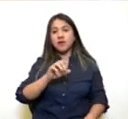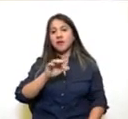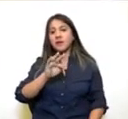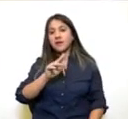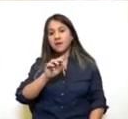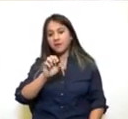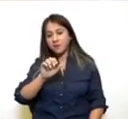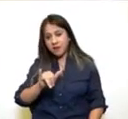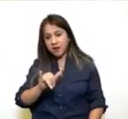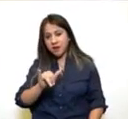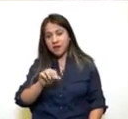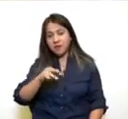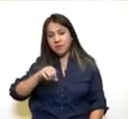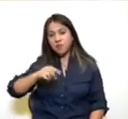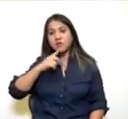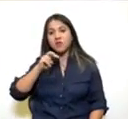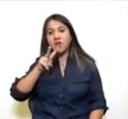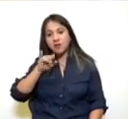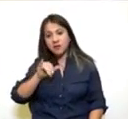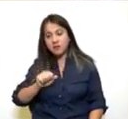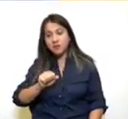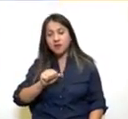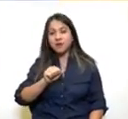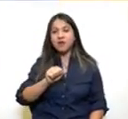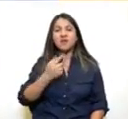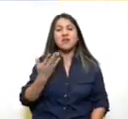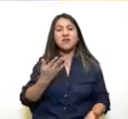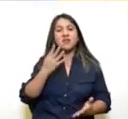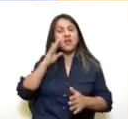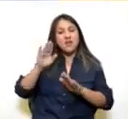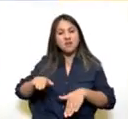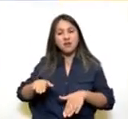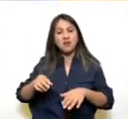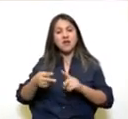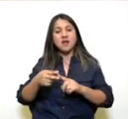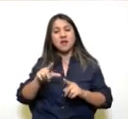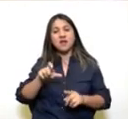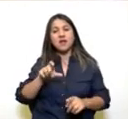radomiro tomic a bernardo lento es miren ellos